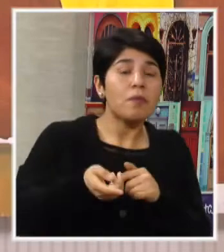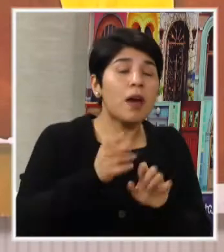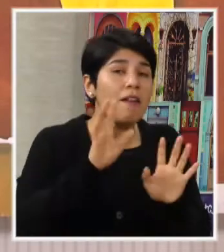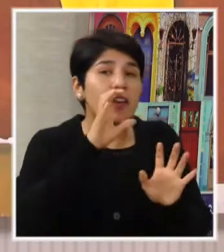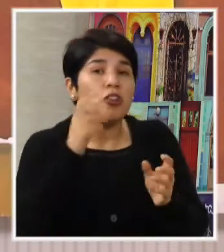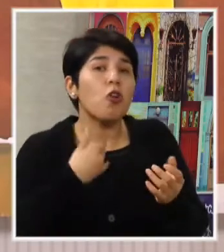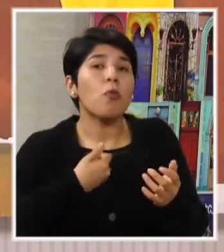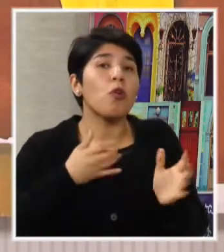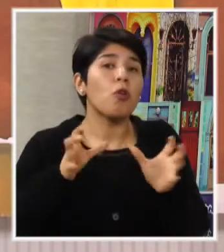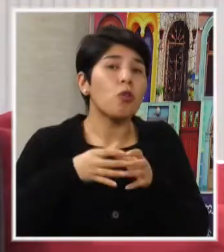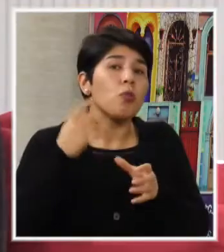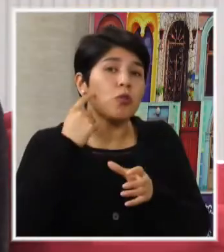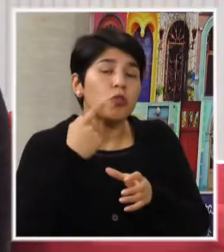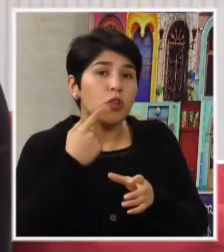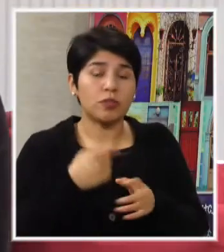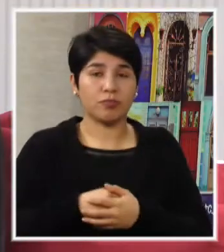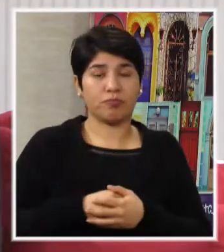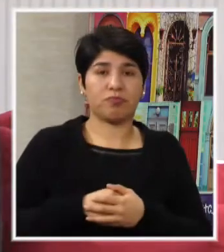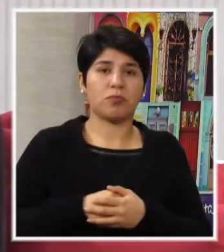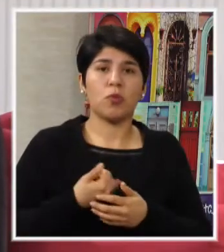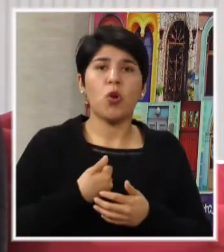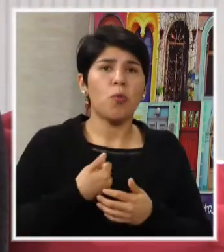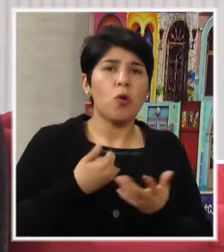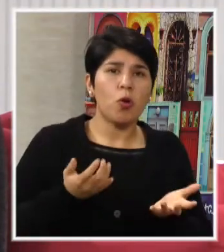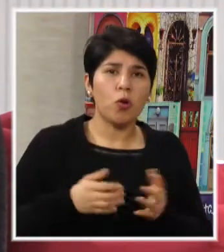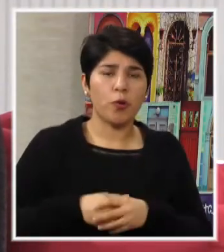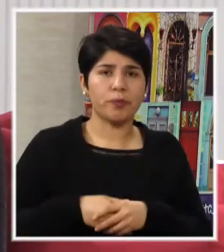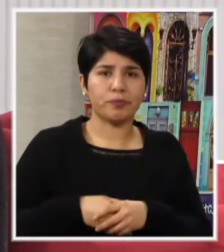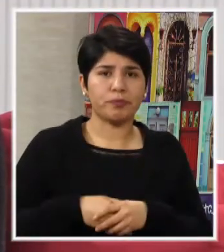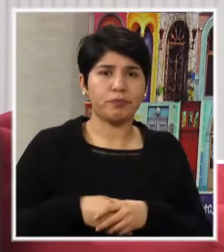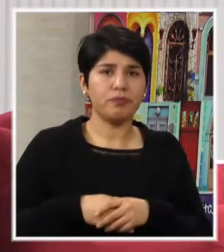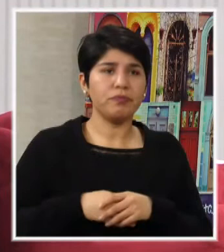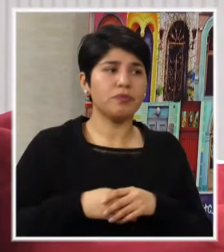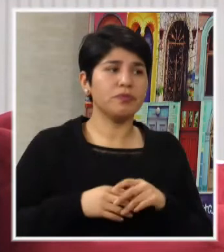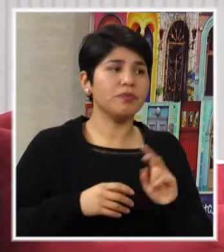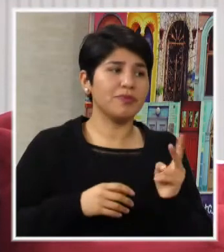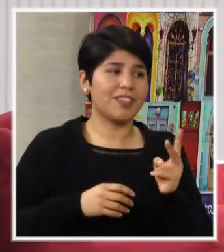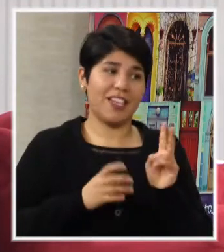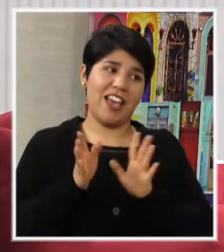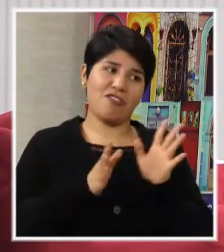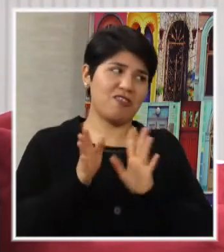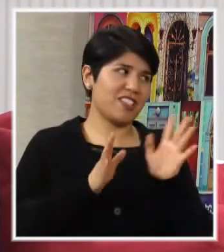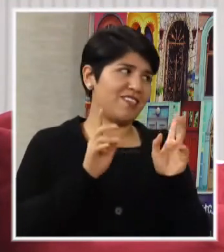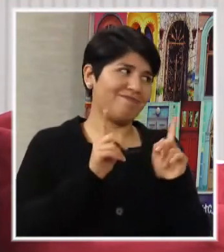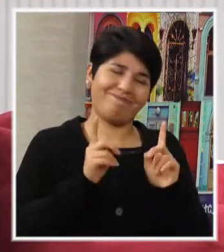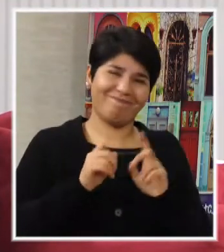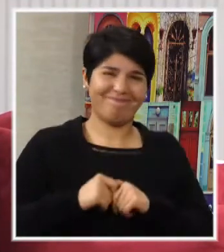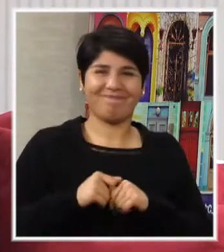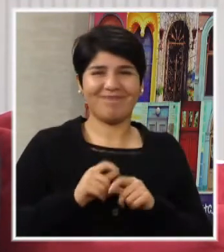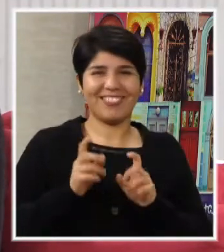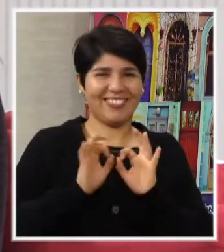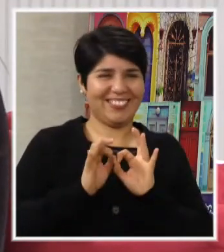puedo respondernos por ella si la verdad que yo quiero responder perfecto pero bueno si se quiere responder las